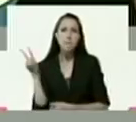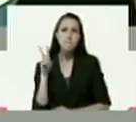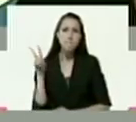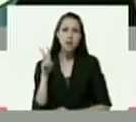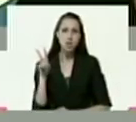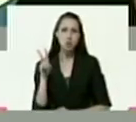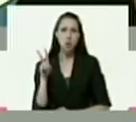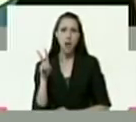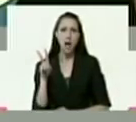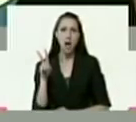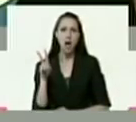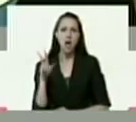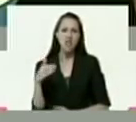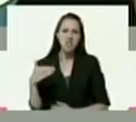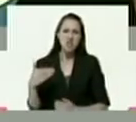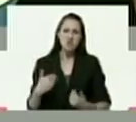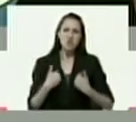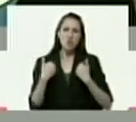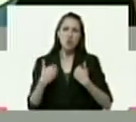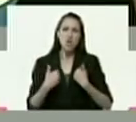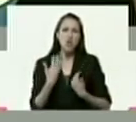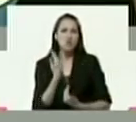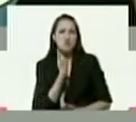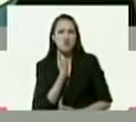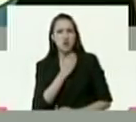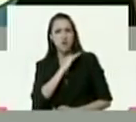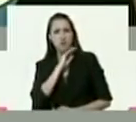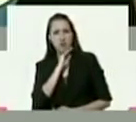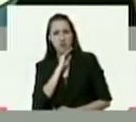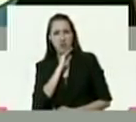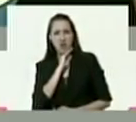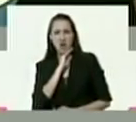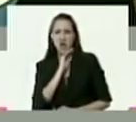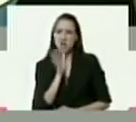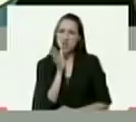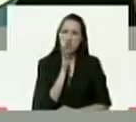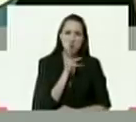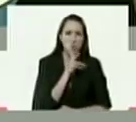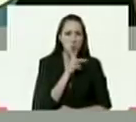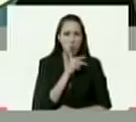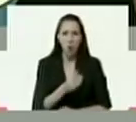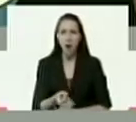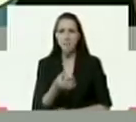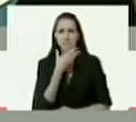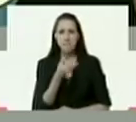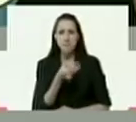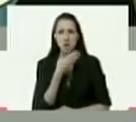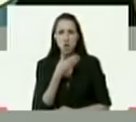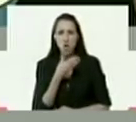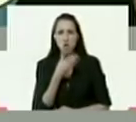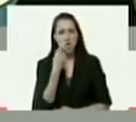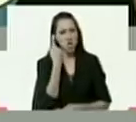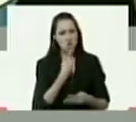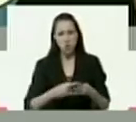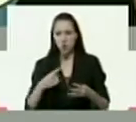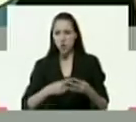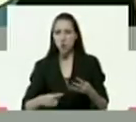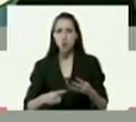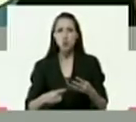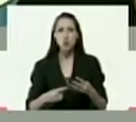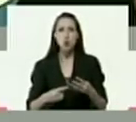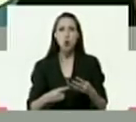esté sufriendo una enfermedad y no existan los tratamientos para ni los recursos, son